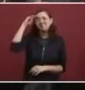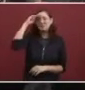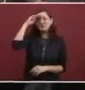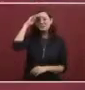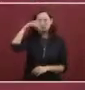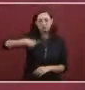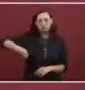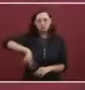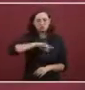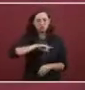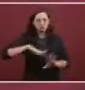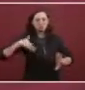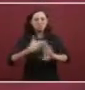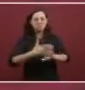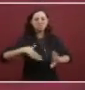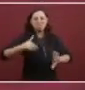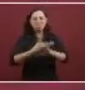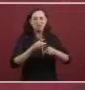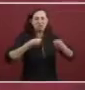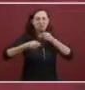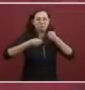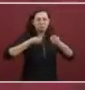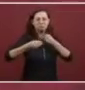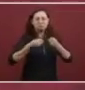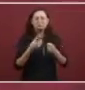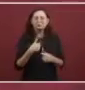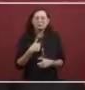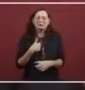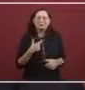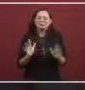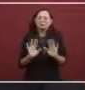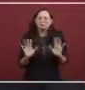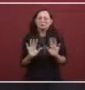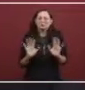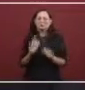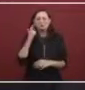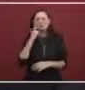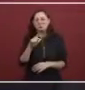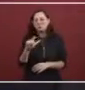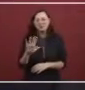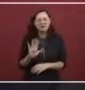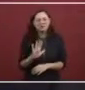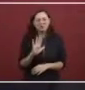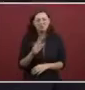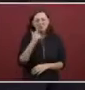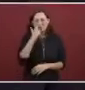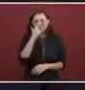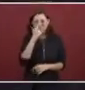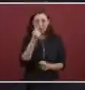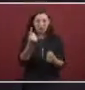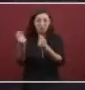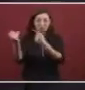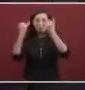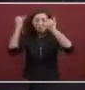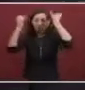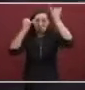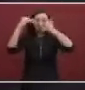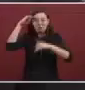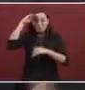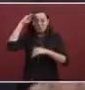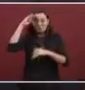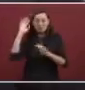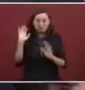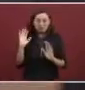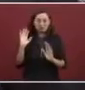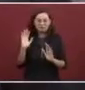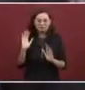a estar intimidando a periodistas, como algunos lo pensaron, de que era con ese